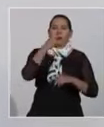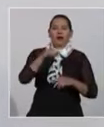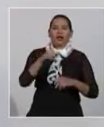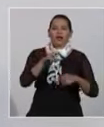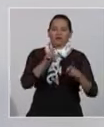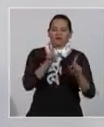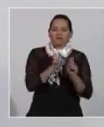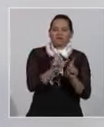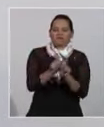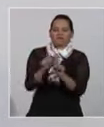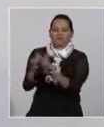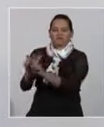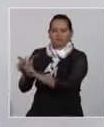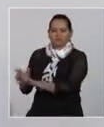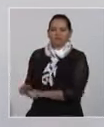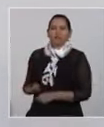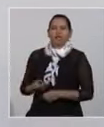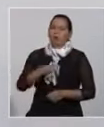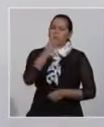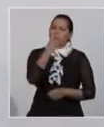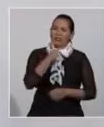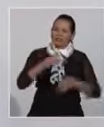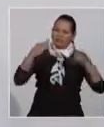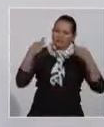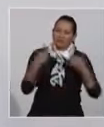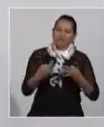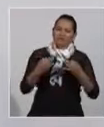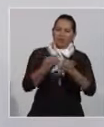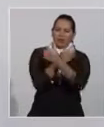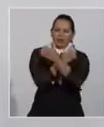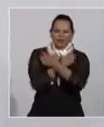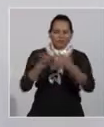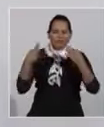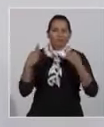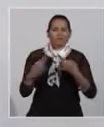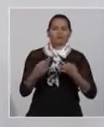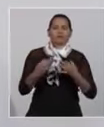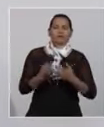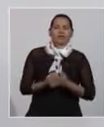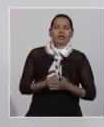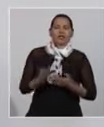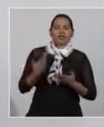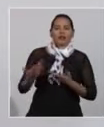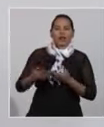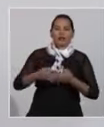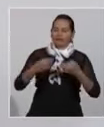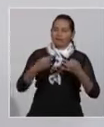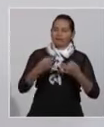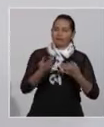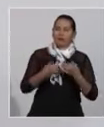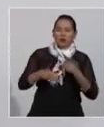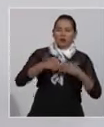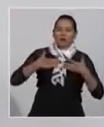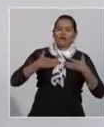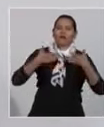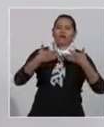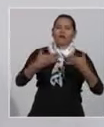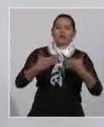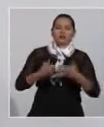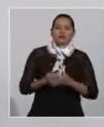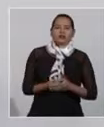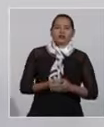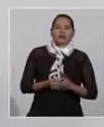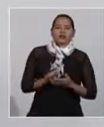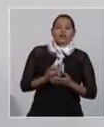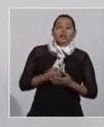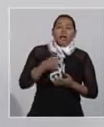Pero policías estatales bien preparados, reclutados, que pasen los controles de confianza y que además terminen su ciclo en la Academia de Policía. No